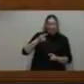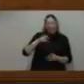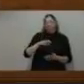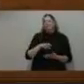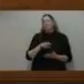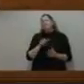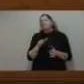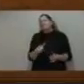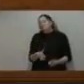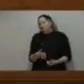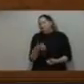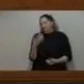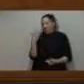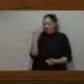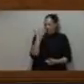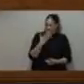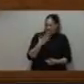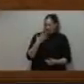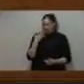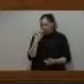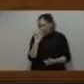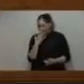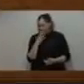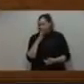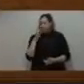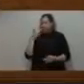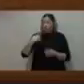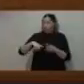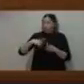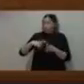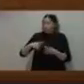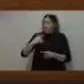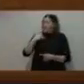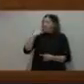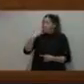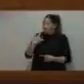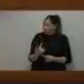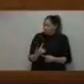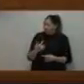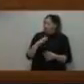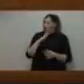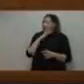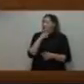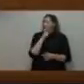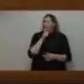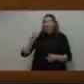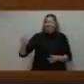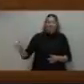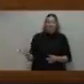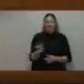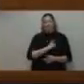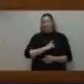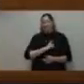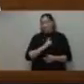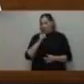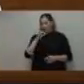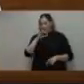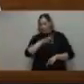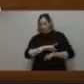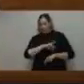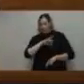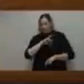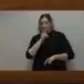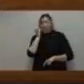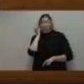Por lo que usted dice aquí, por la forma en que descalifica a las mujeres portavoces de esta